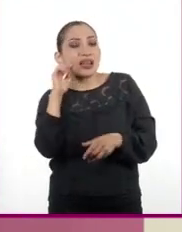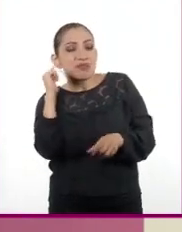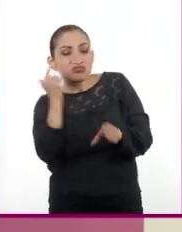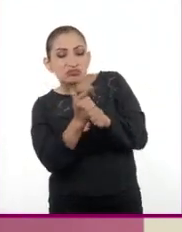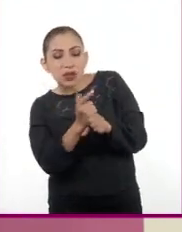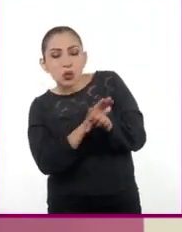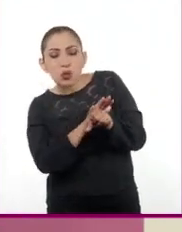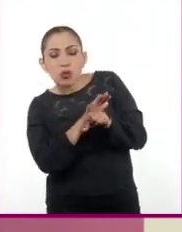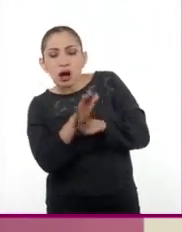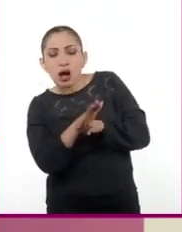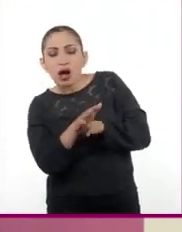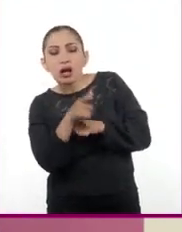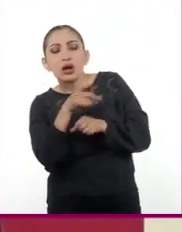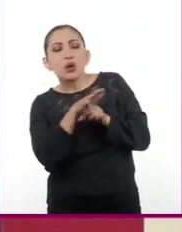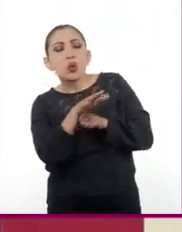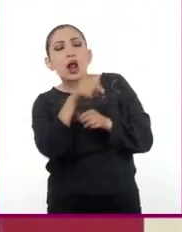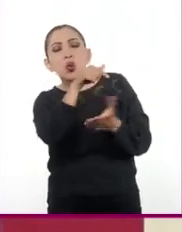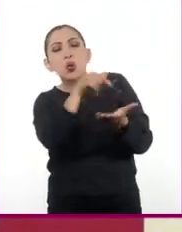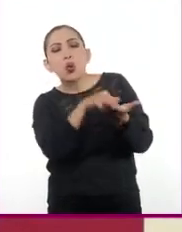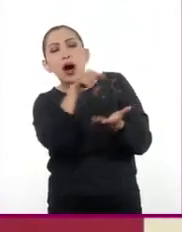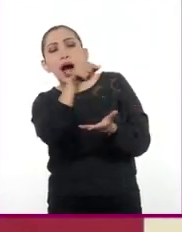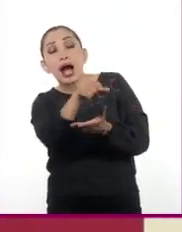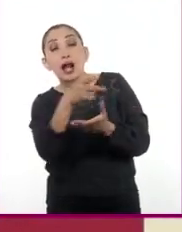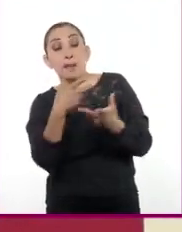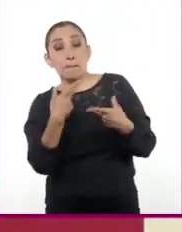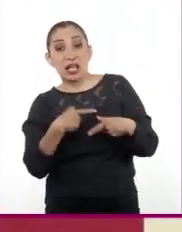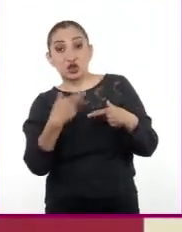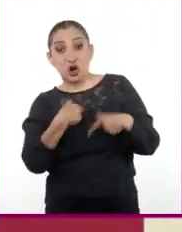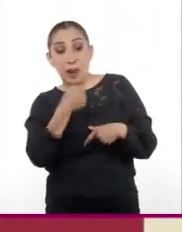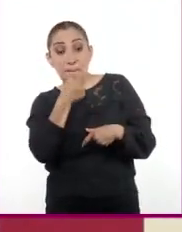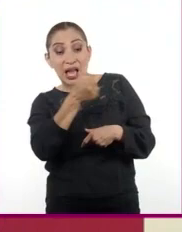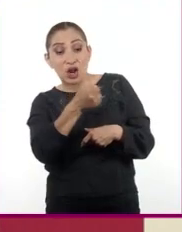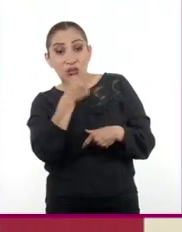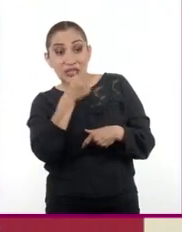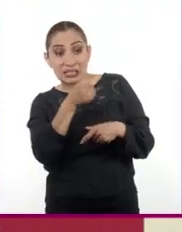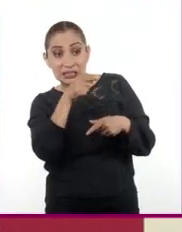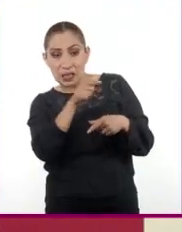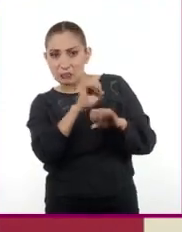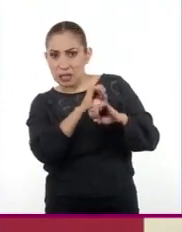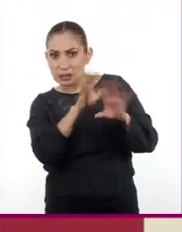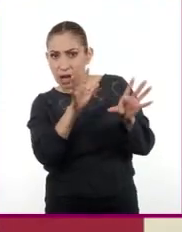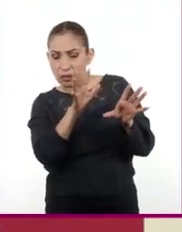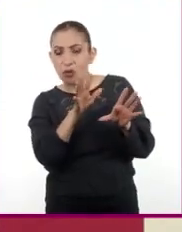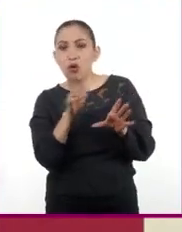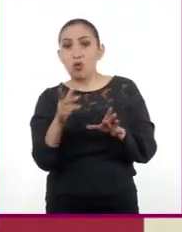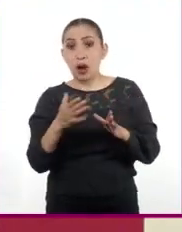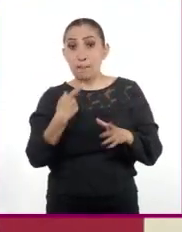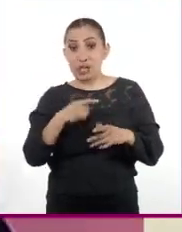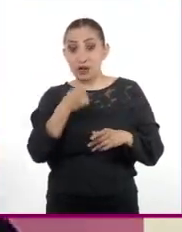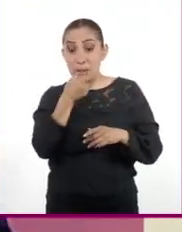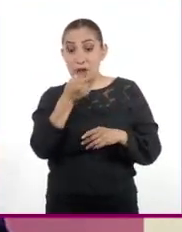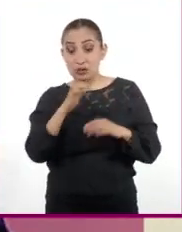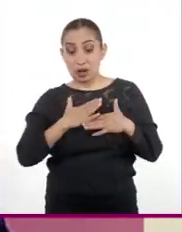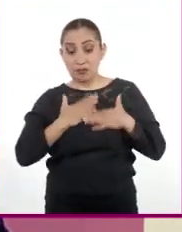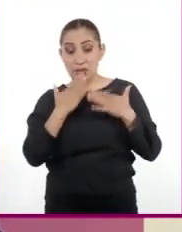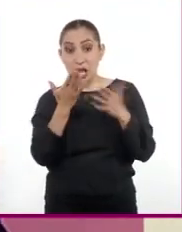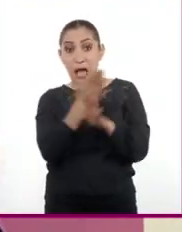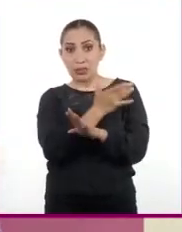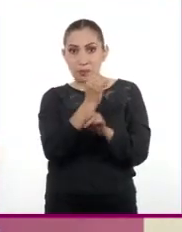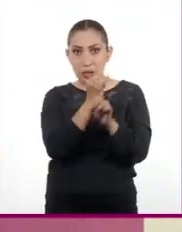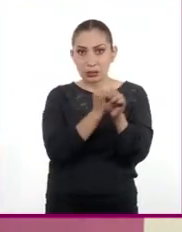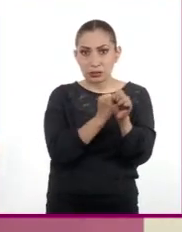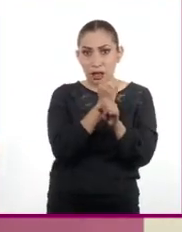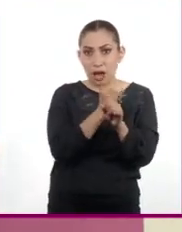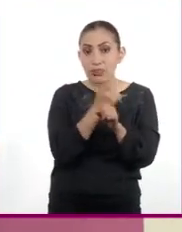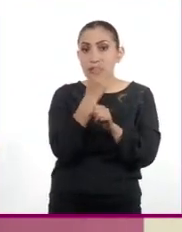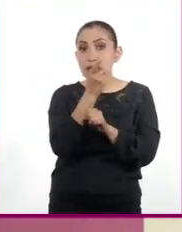identificar qué fuentes son las que el periodista hace explícito. Un periodista honesto y que ha realizado una investigación